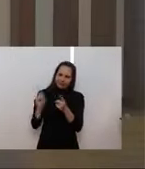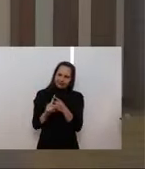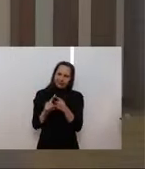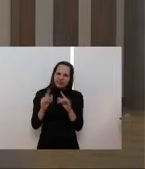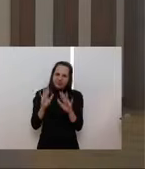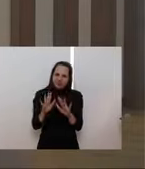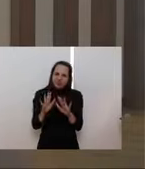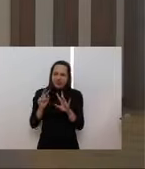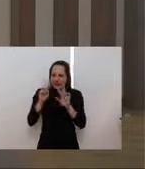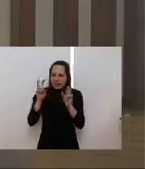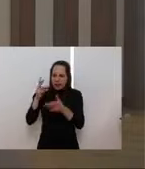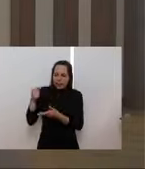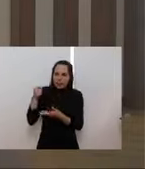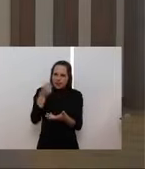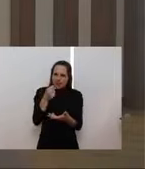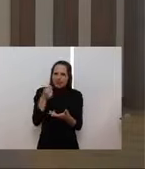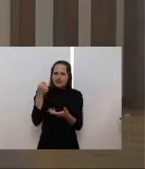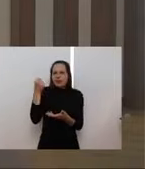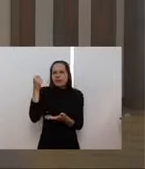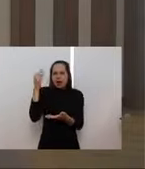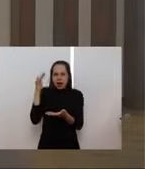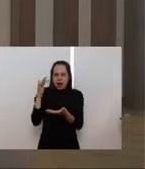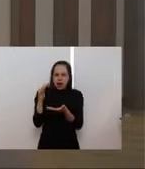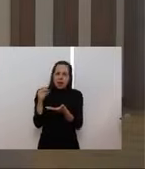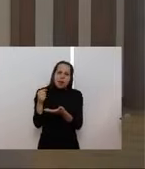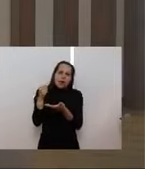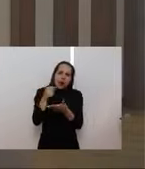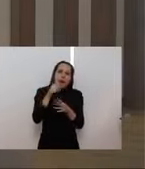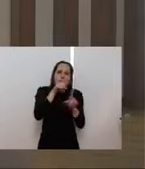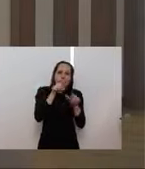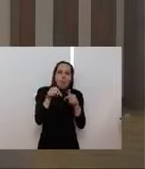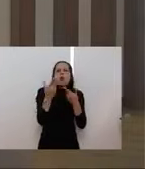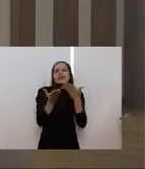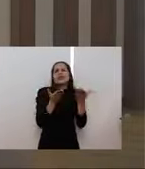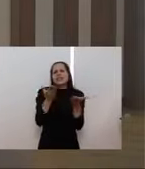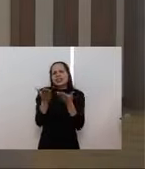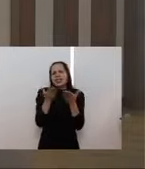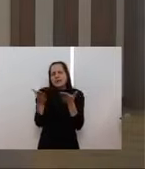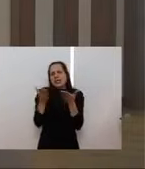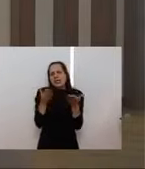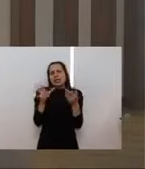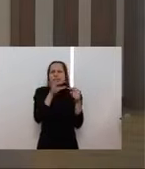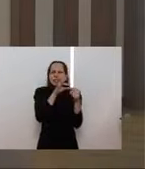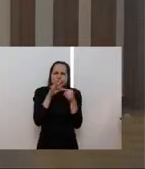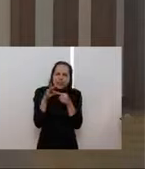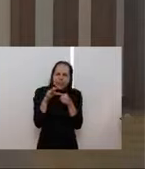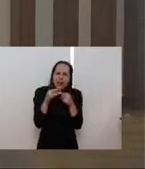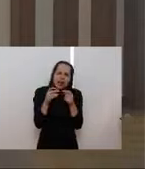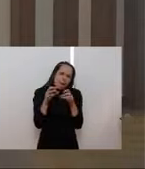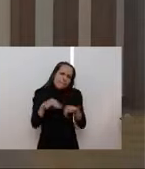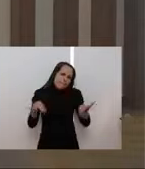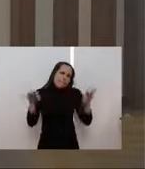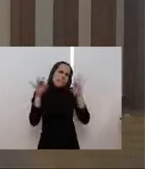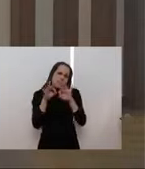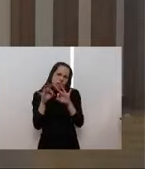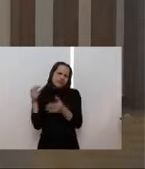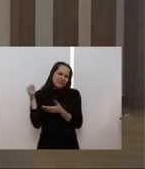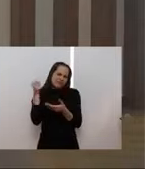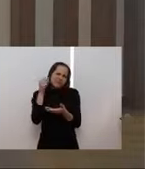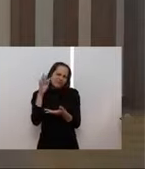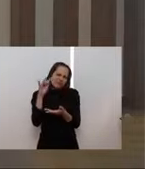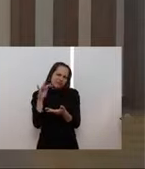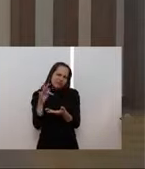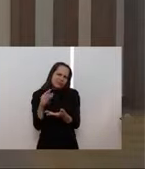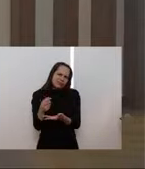estructura tarifaria ha disminuido la tarifa en algunos servicios muy especiales y muy esenciales de estas disminuciones en